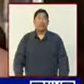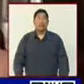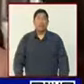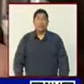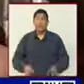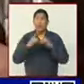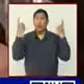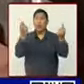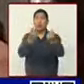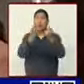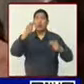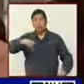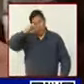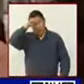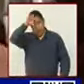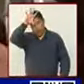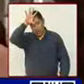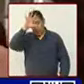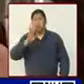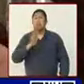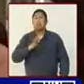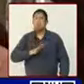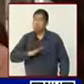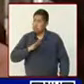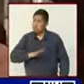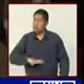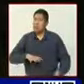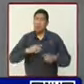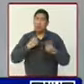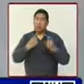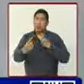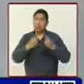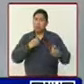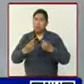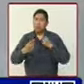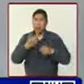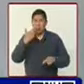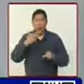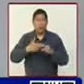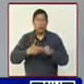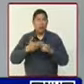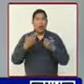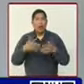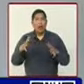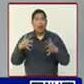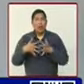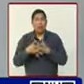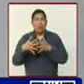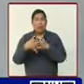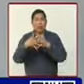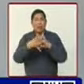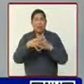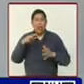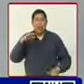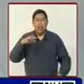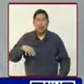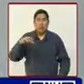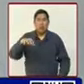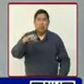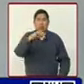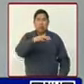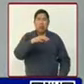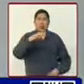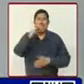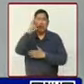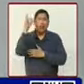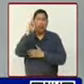Pero en el departamento de Tarija está garantizado el abastecimiento, las rutas están expeditas. Tras una semana de bloqueos en diferentes carreteras de nuestro país y tras